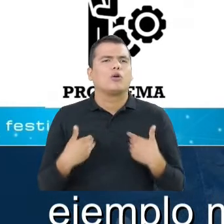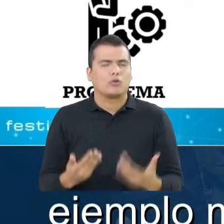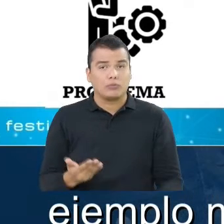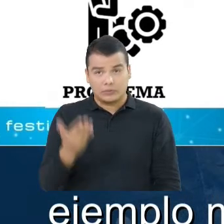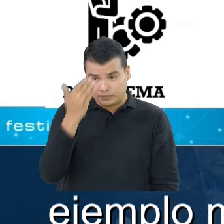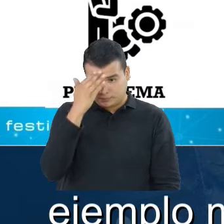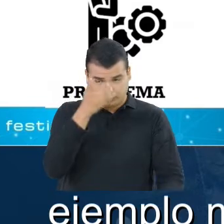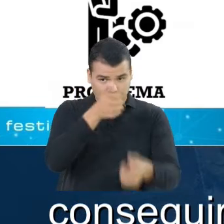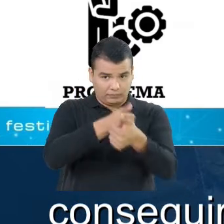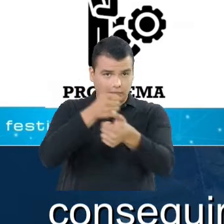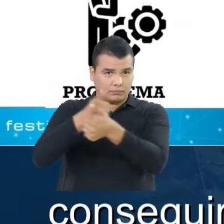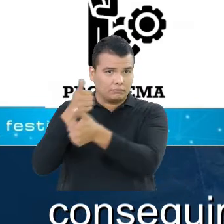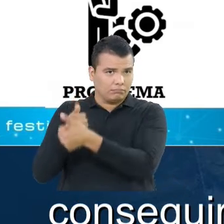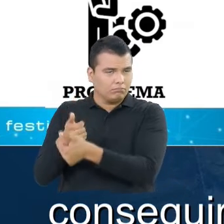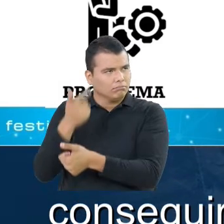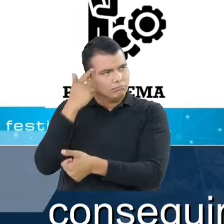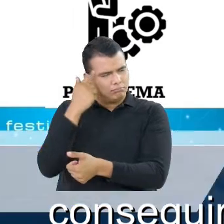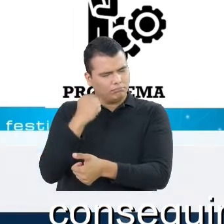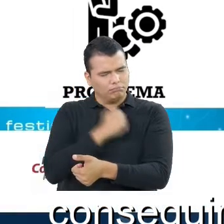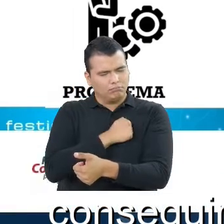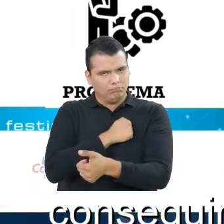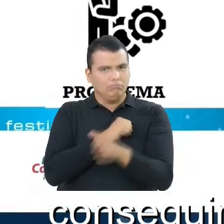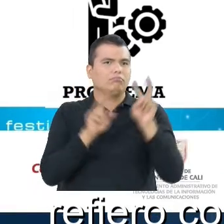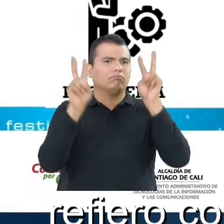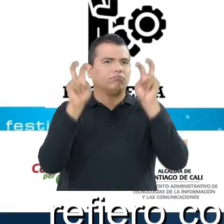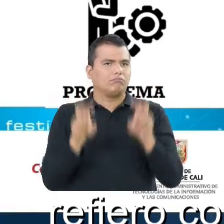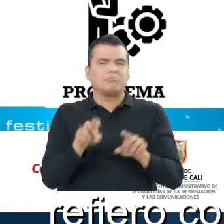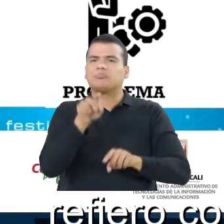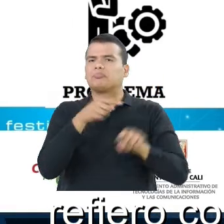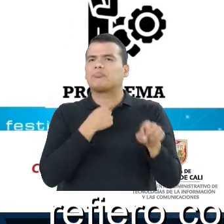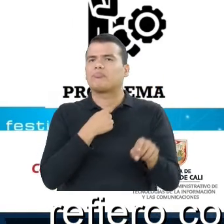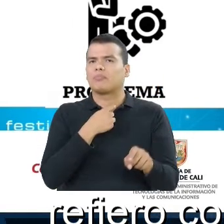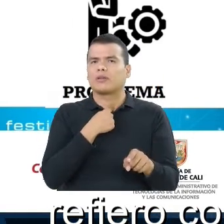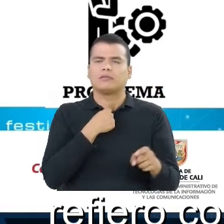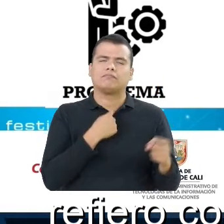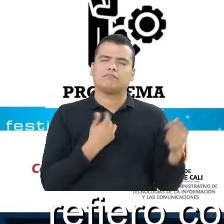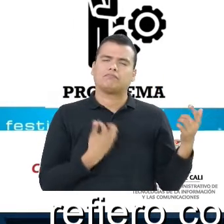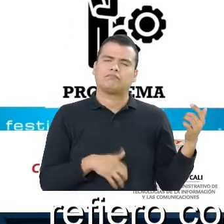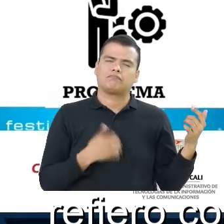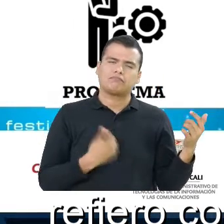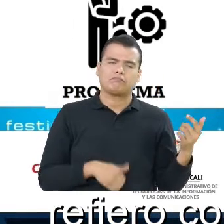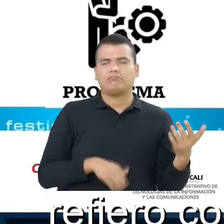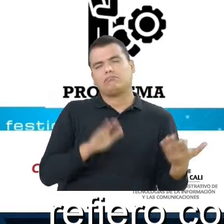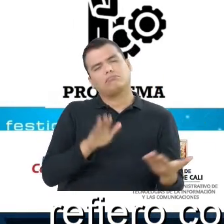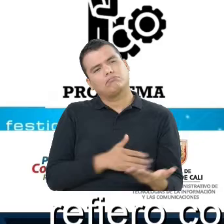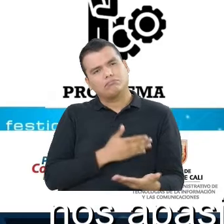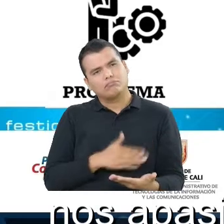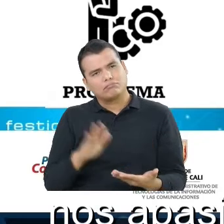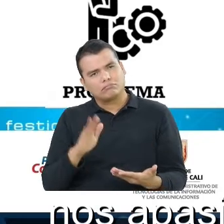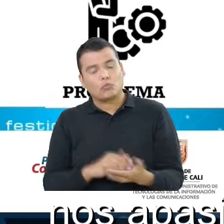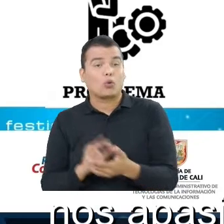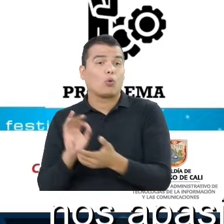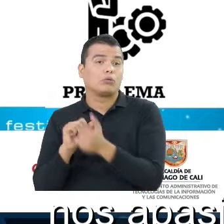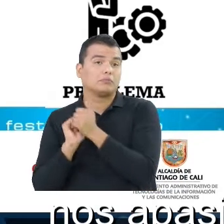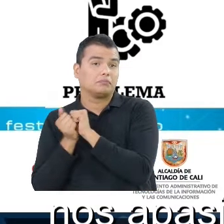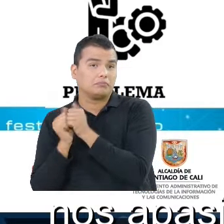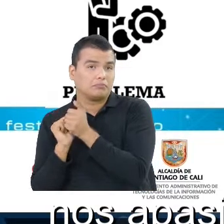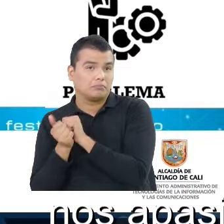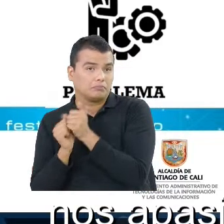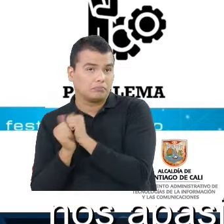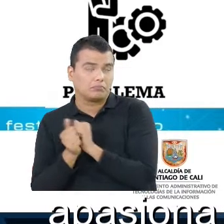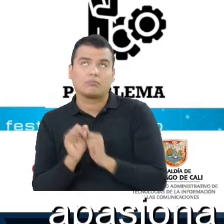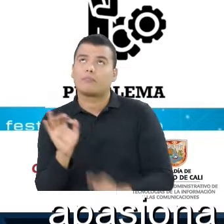de nosotros nos apasiona algo en la vida. A algunos les apasiona tocar un instrumento, a algunos les apasiona un deporte, a algunos